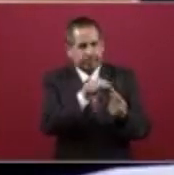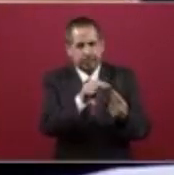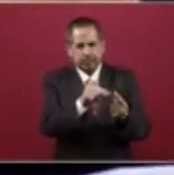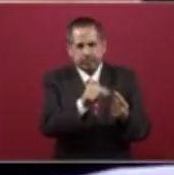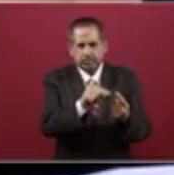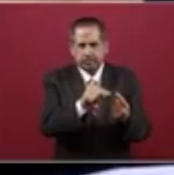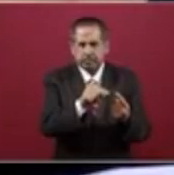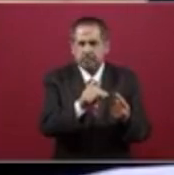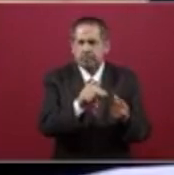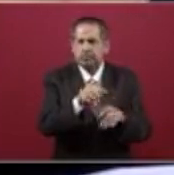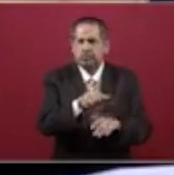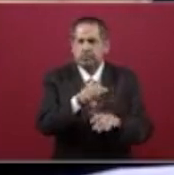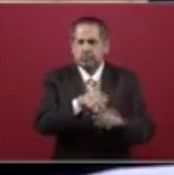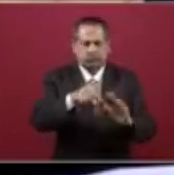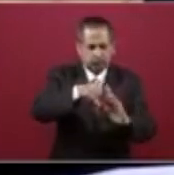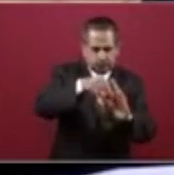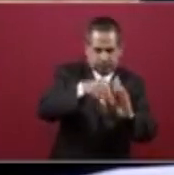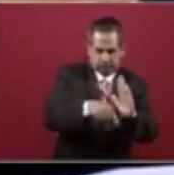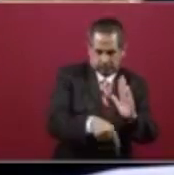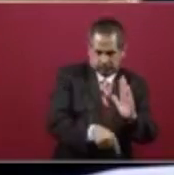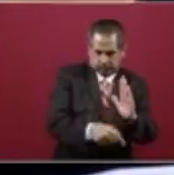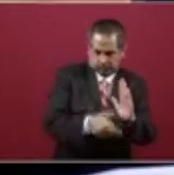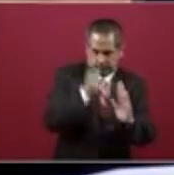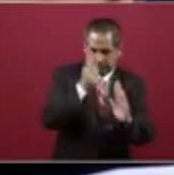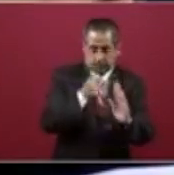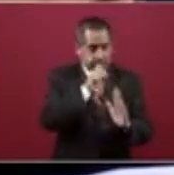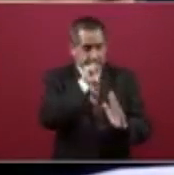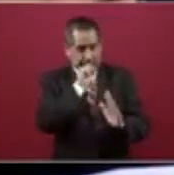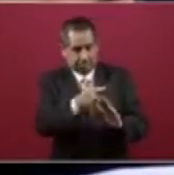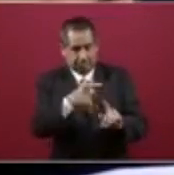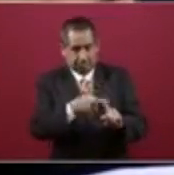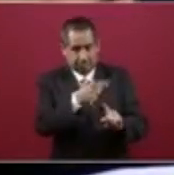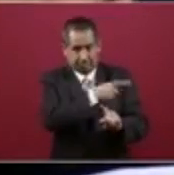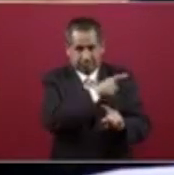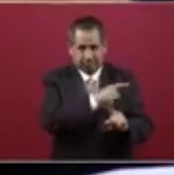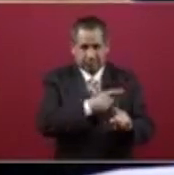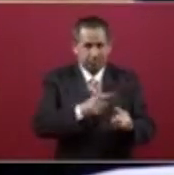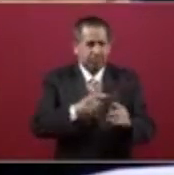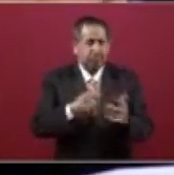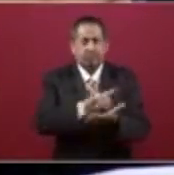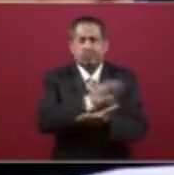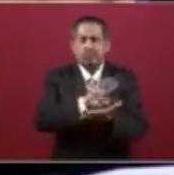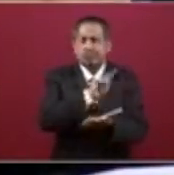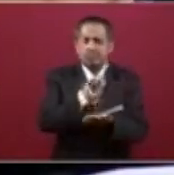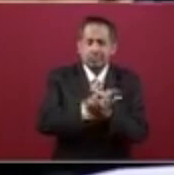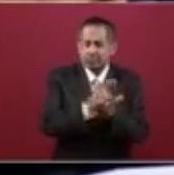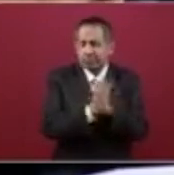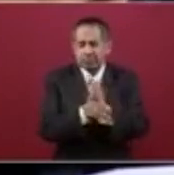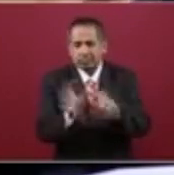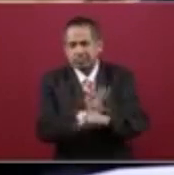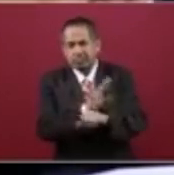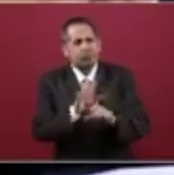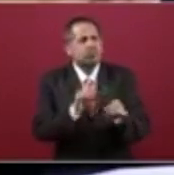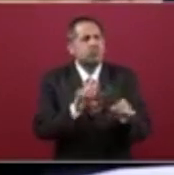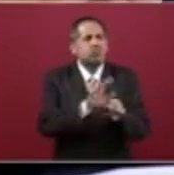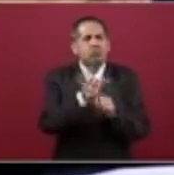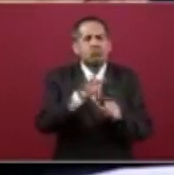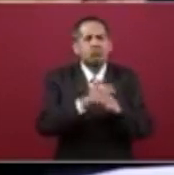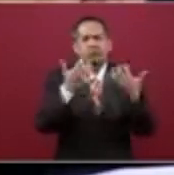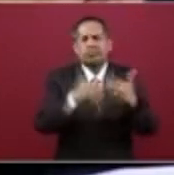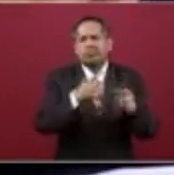en esto de los pozos, ¿son las mismas de la reforma energética o qué empresas